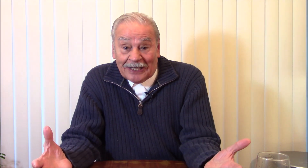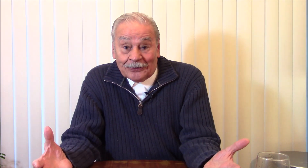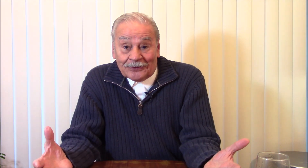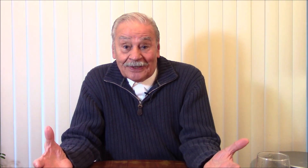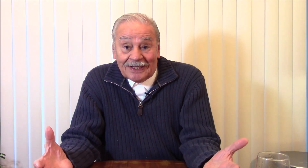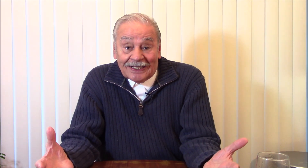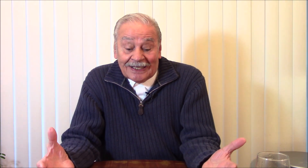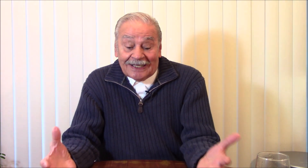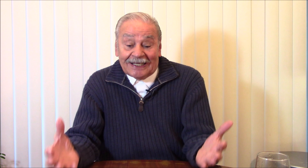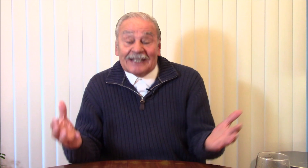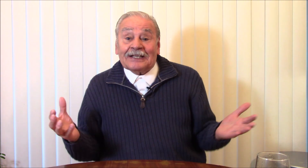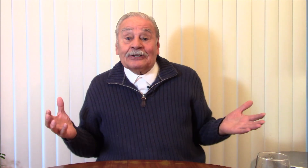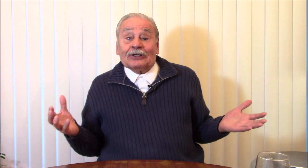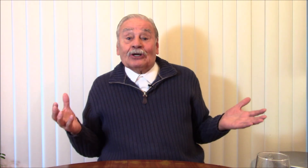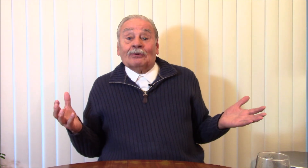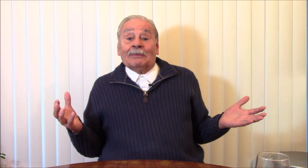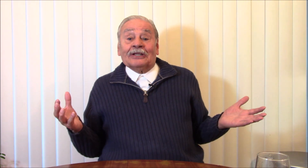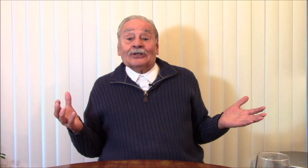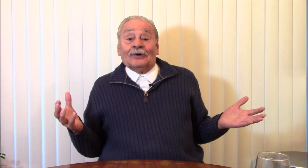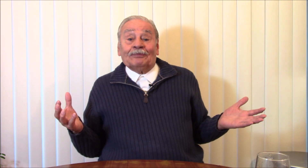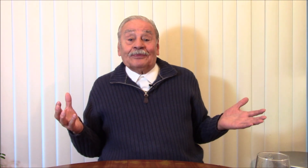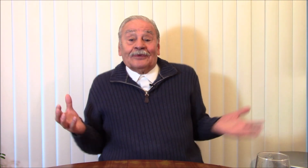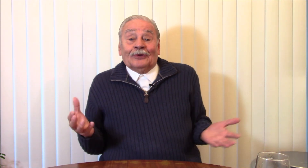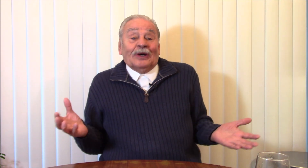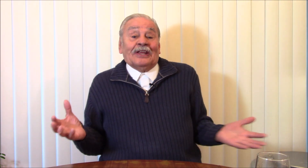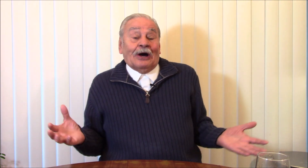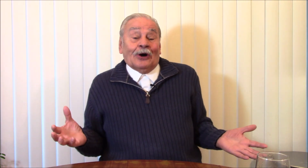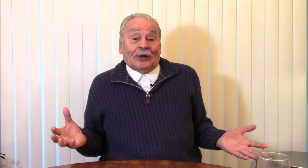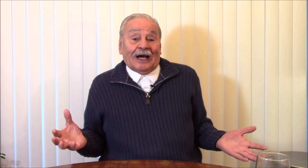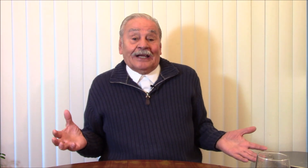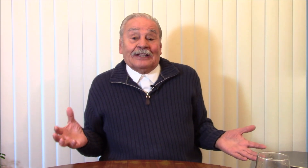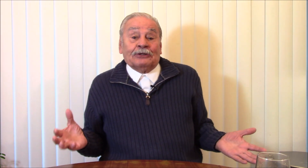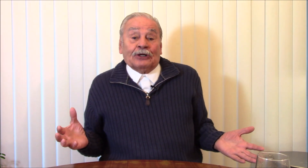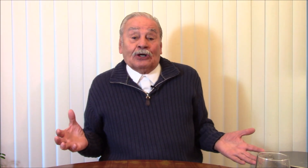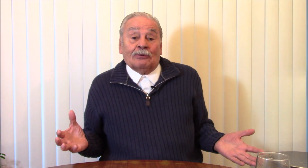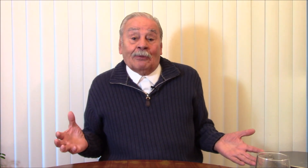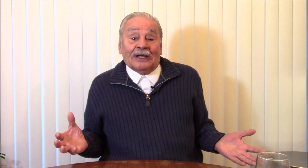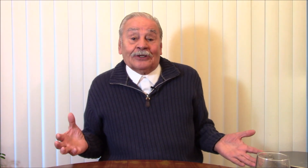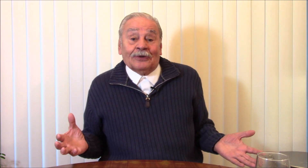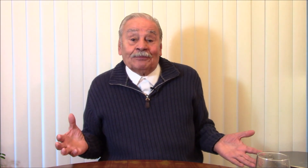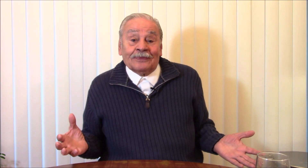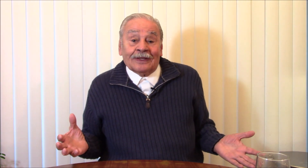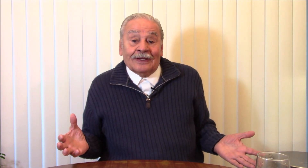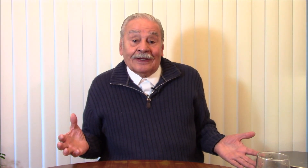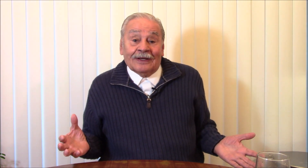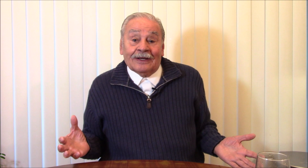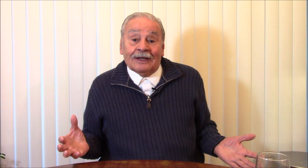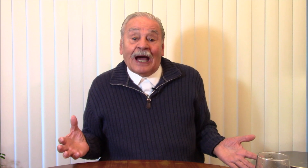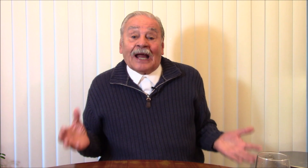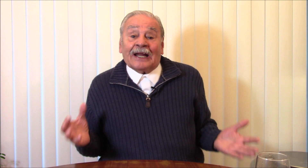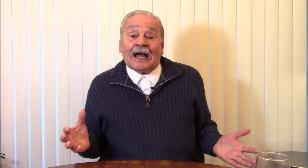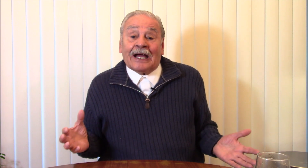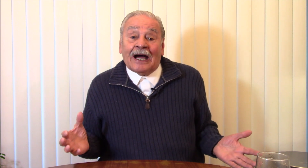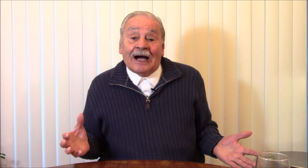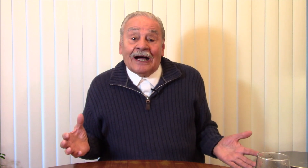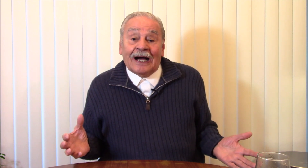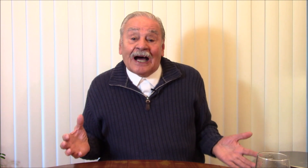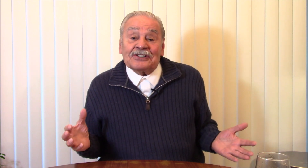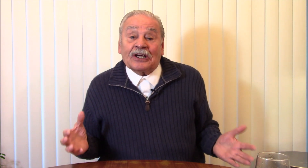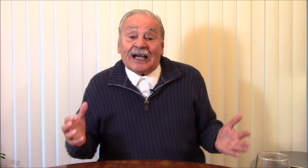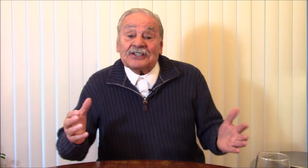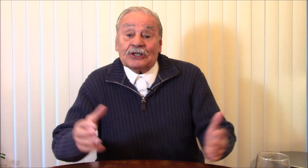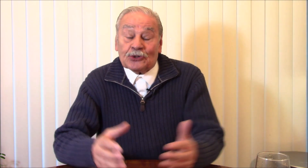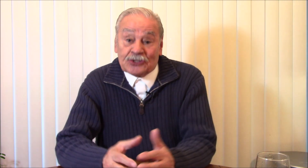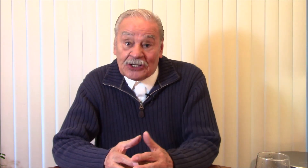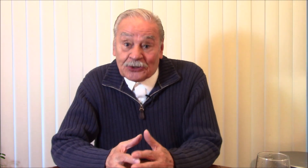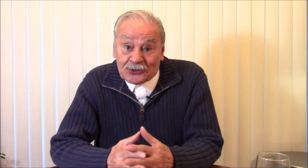nuestras manos. Y este histórico momento no es de ahora. Este histórico momento arranca